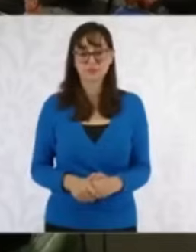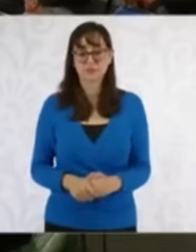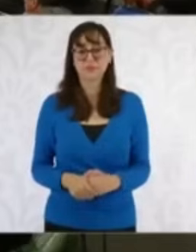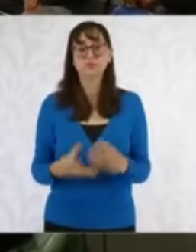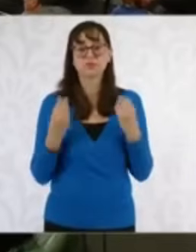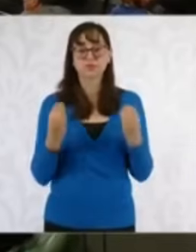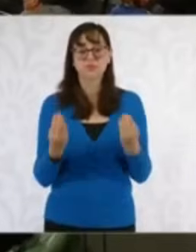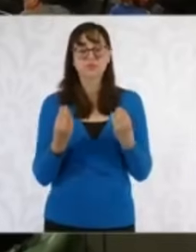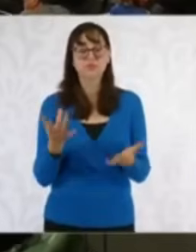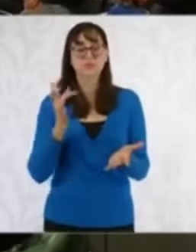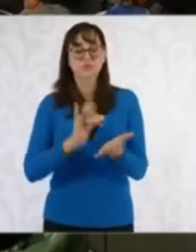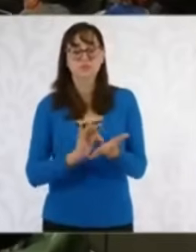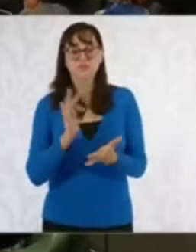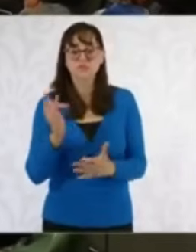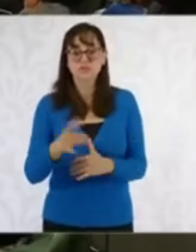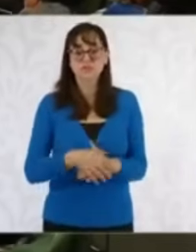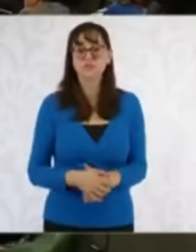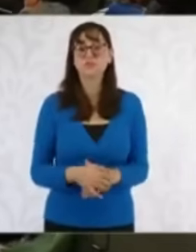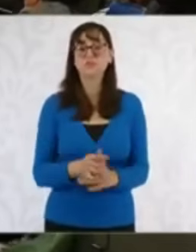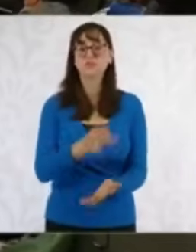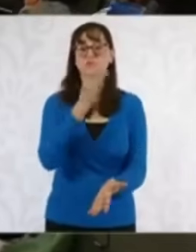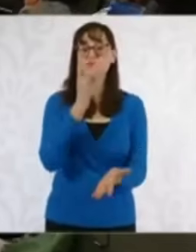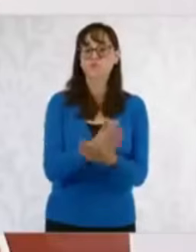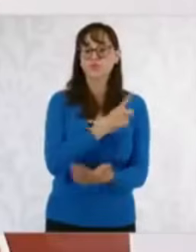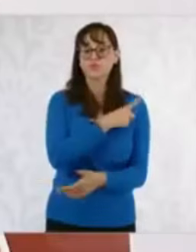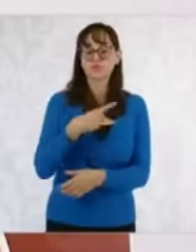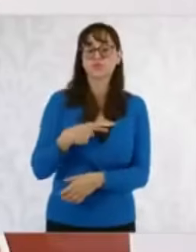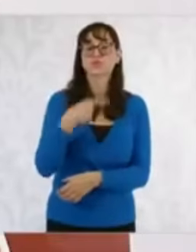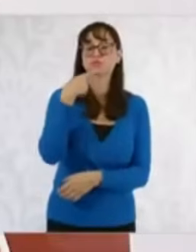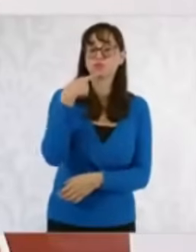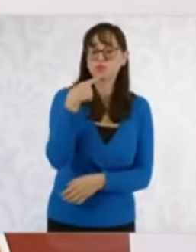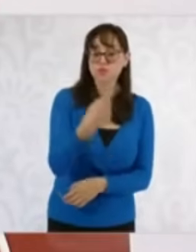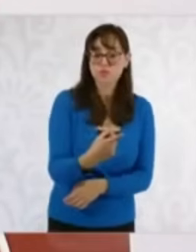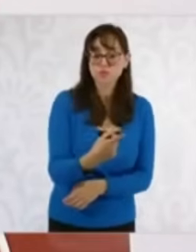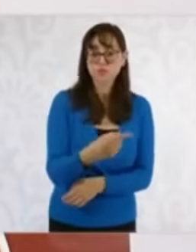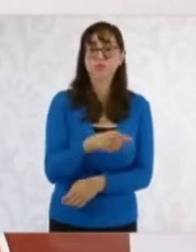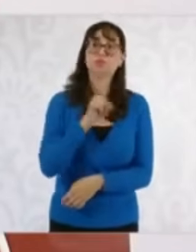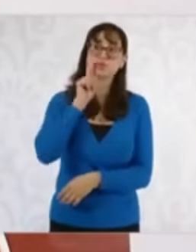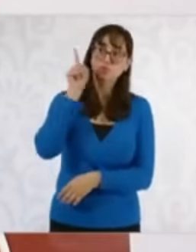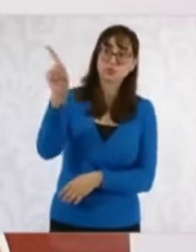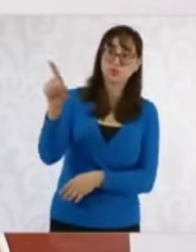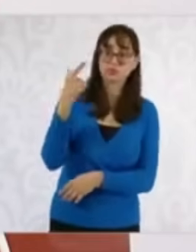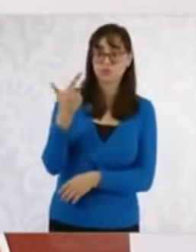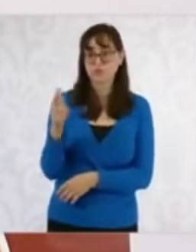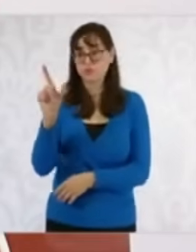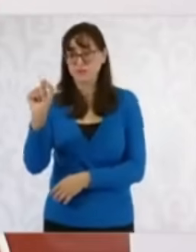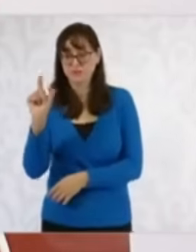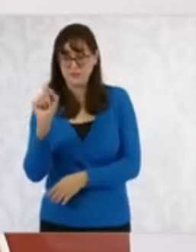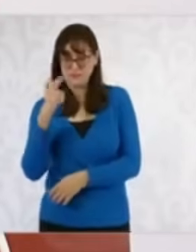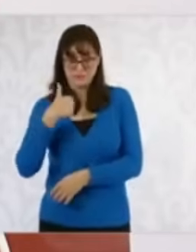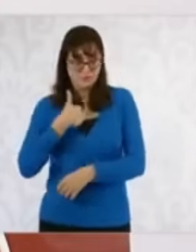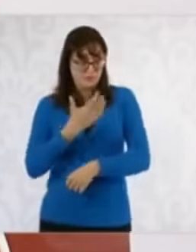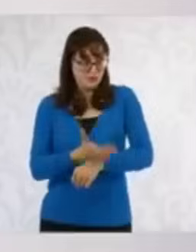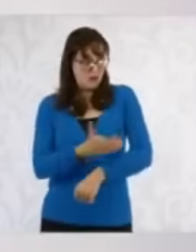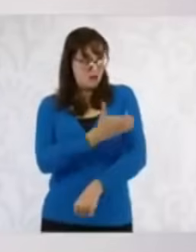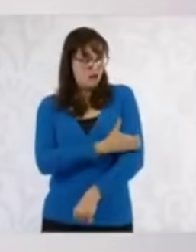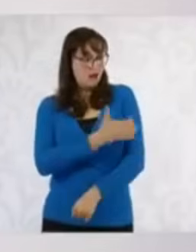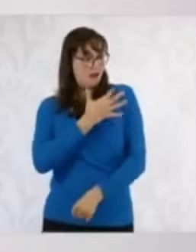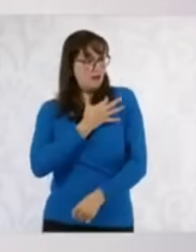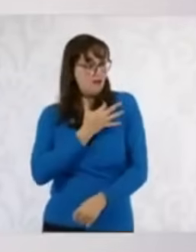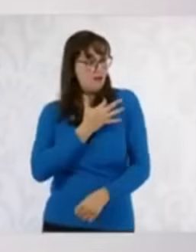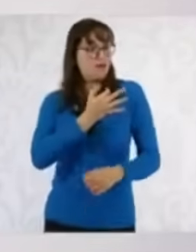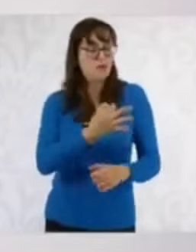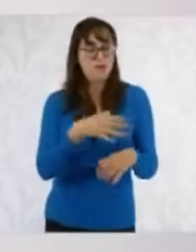Muchas gracias. Solo comentar que estamos muy contentos de poder acompañar. Es un honor el que nos hace la presidenta